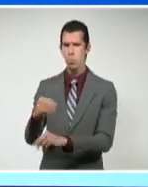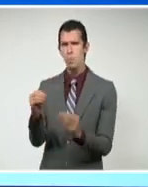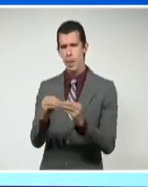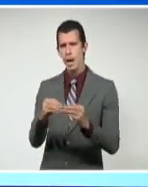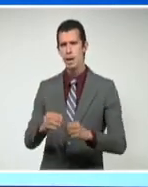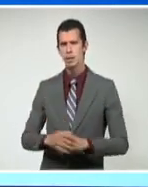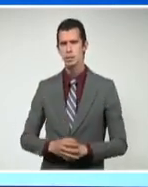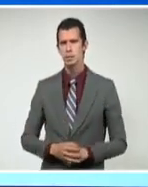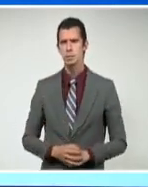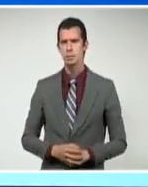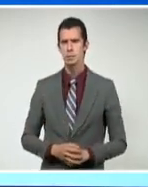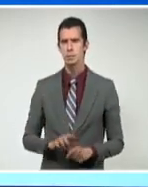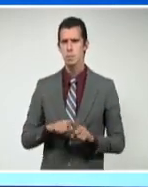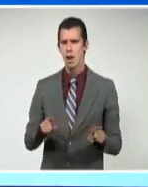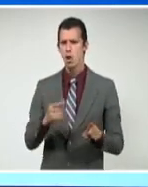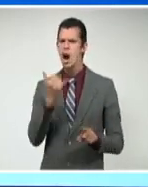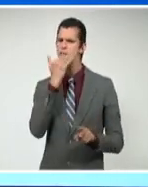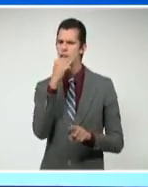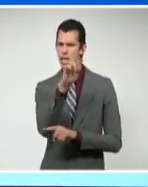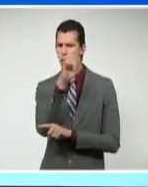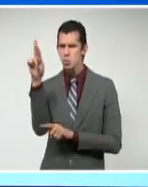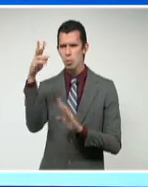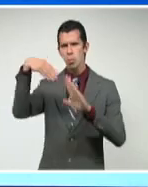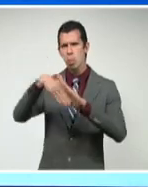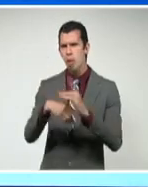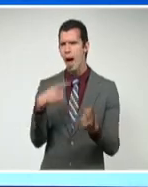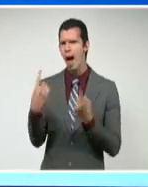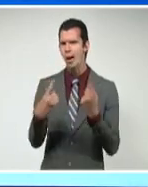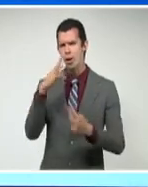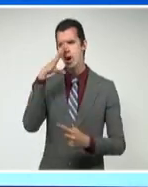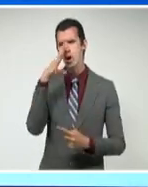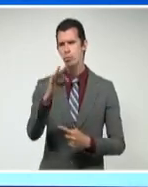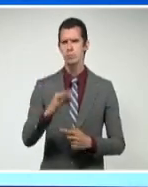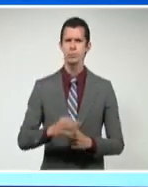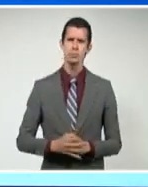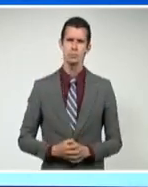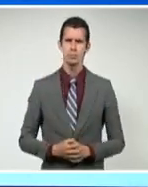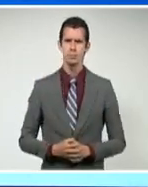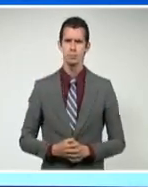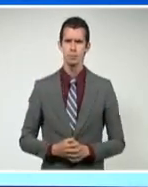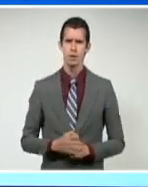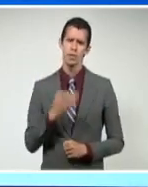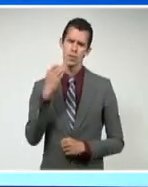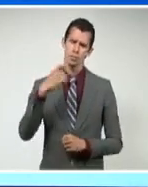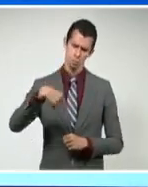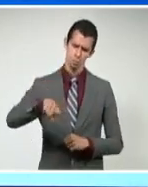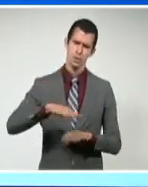están muy claras y hacia ellas vamos todos. Volveré muy pronto. Buenas noches.